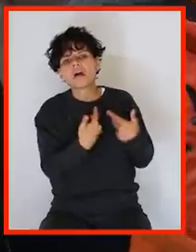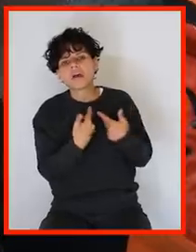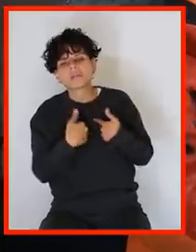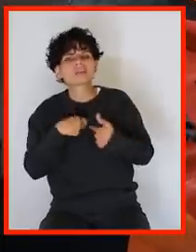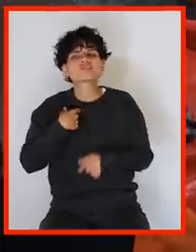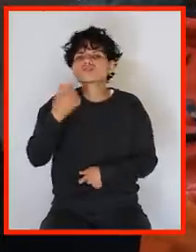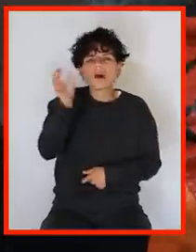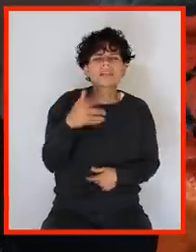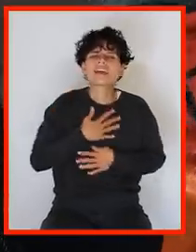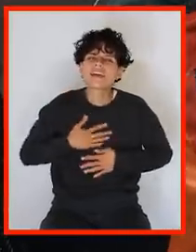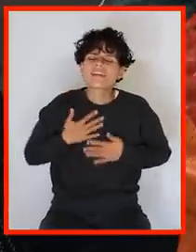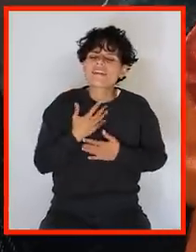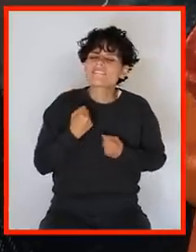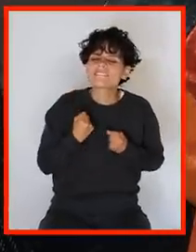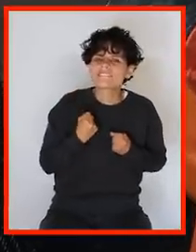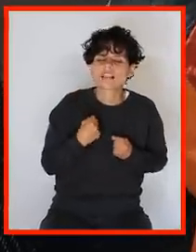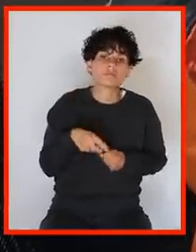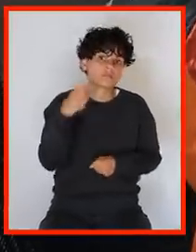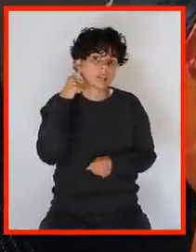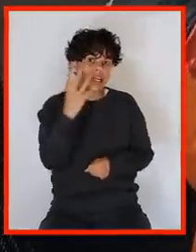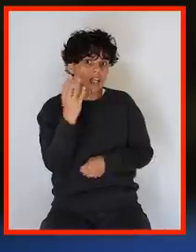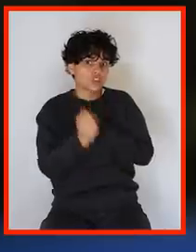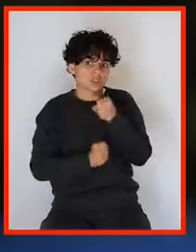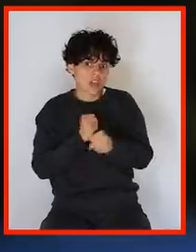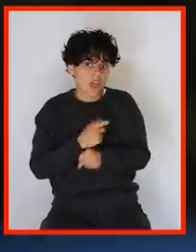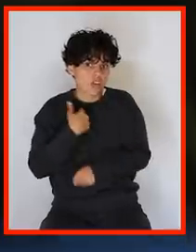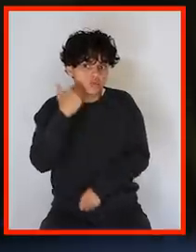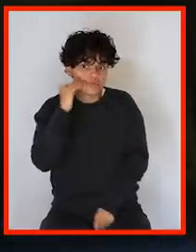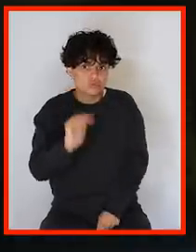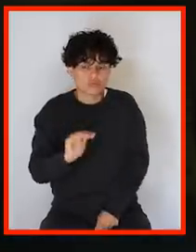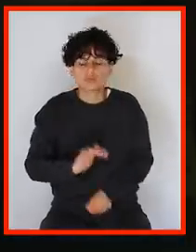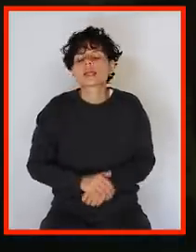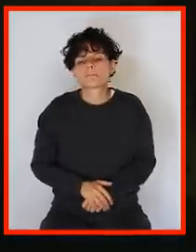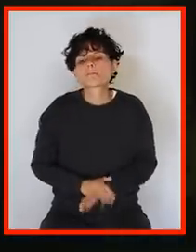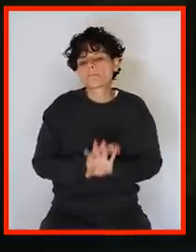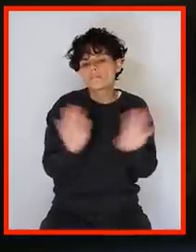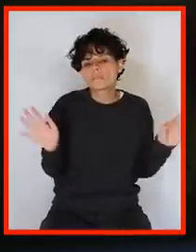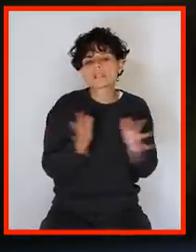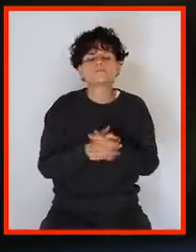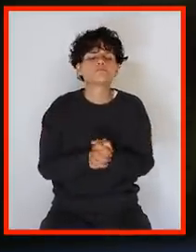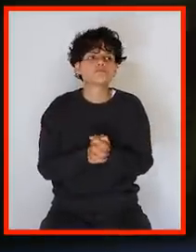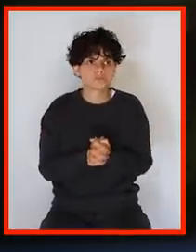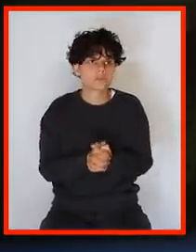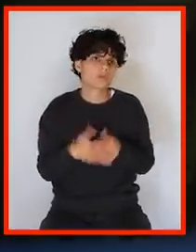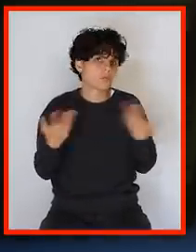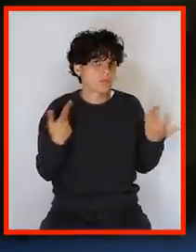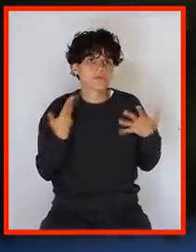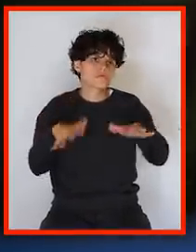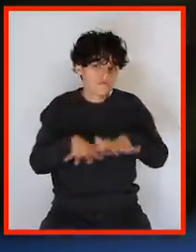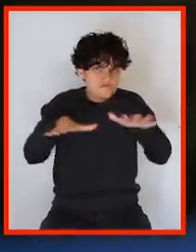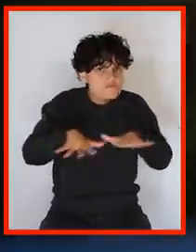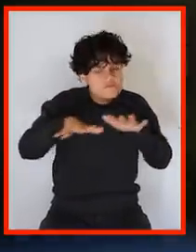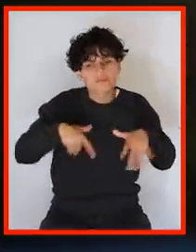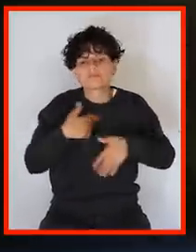Eran las puras ganas. Vamos, pues, bueno, pero 14 sueño, años, pues, weón. Y yo decía... Ya, pues igual pudimos hacer algo, a